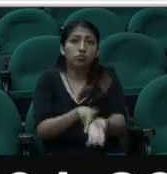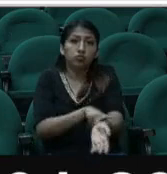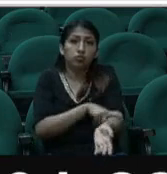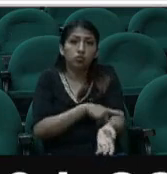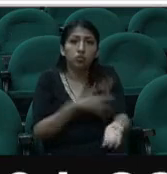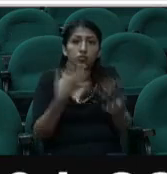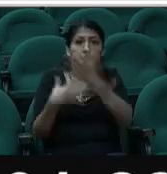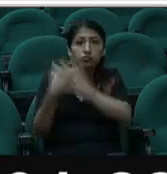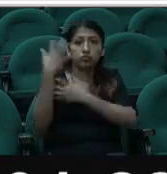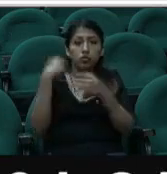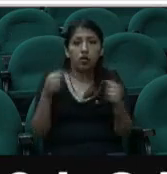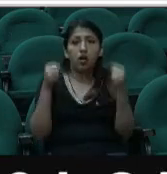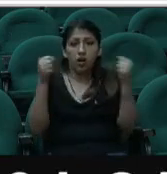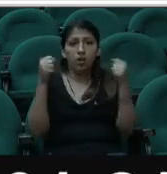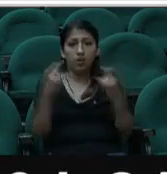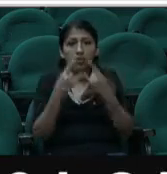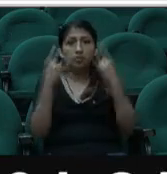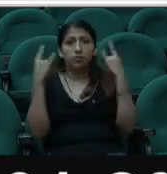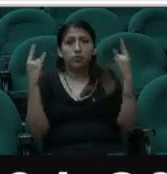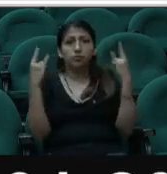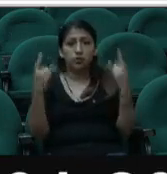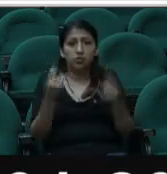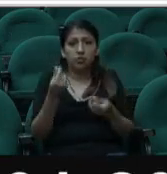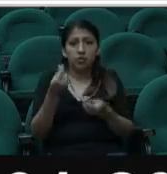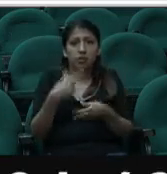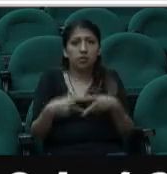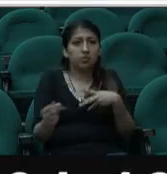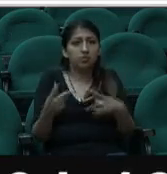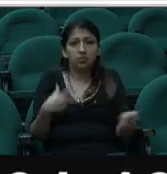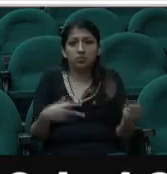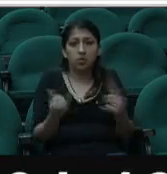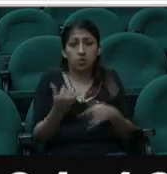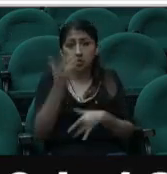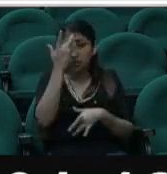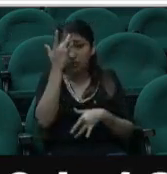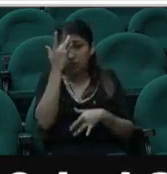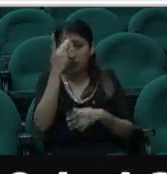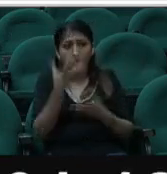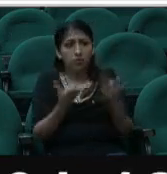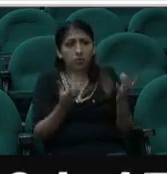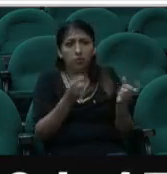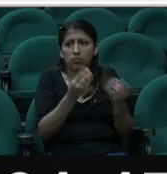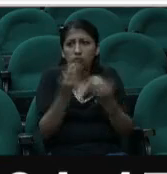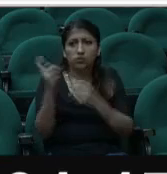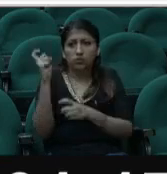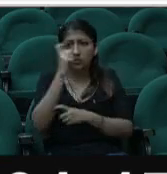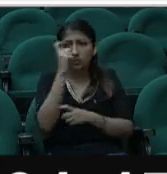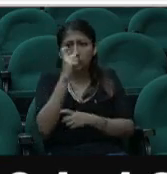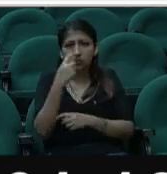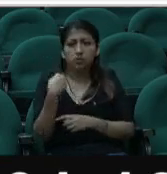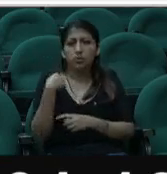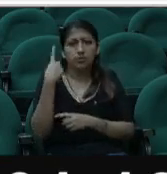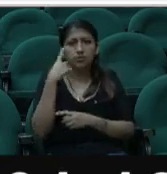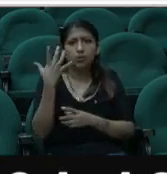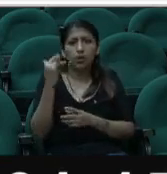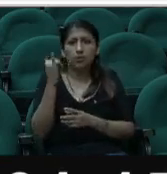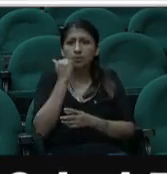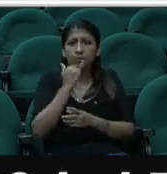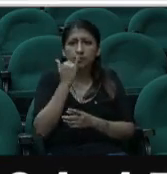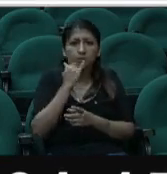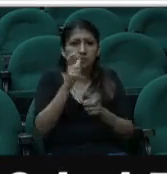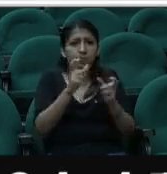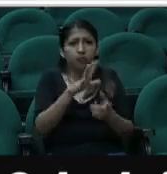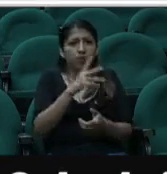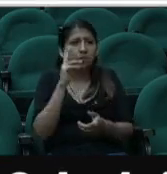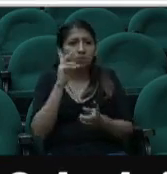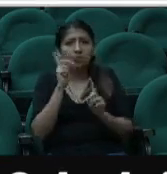históricamente a campañas millonarias despilfarro hoy en tiempos de pandemia y cuando hay tantas necesidades a mí me parece un insulto al pueblo